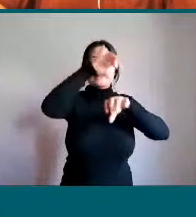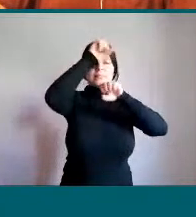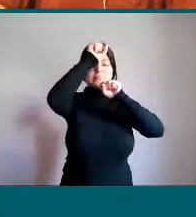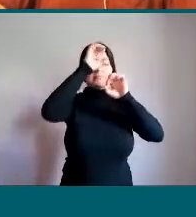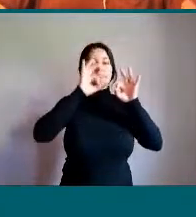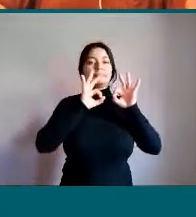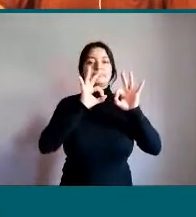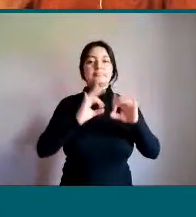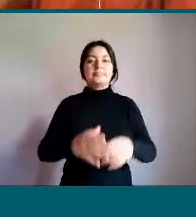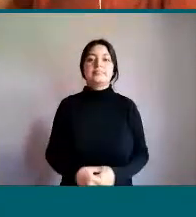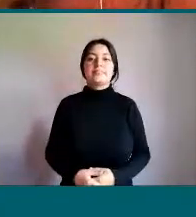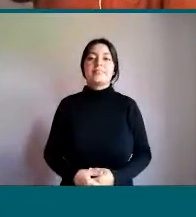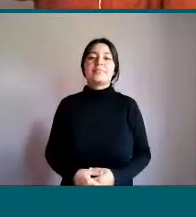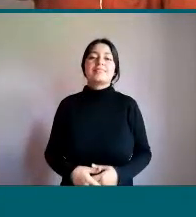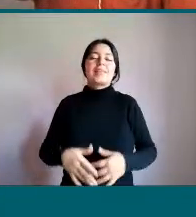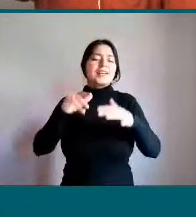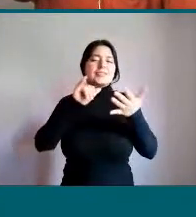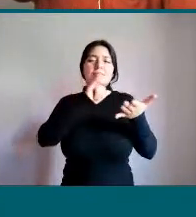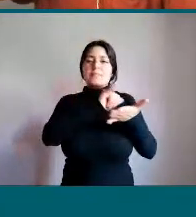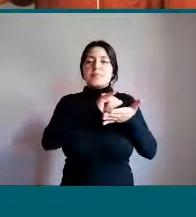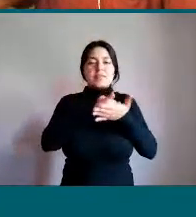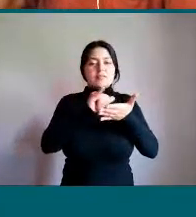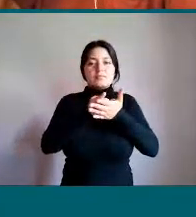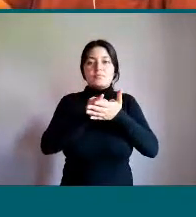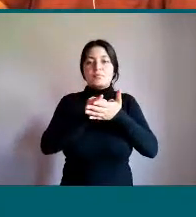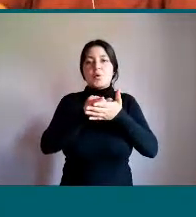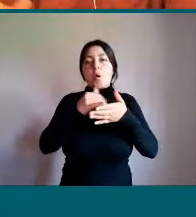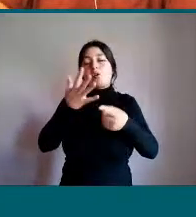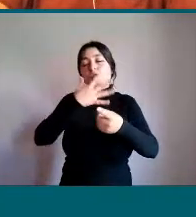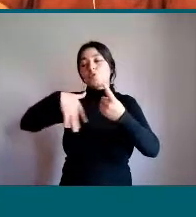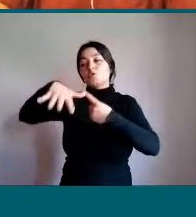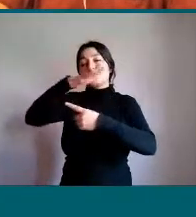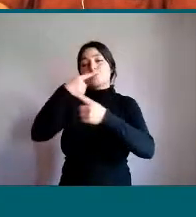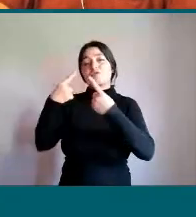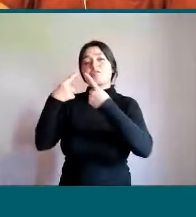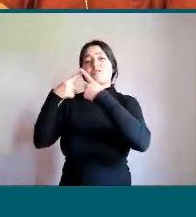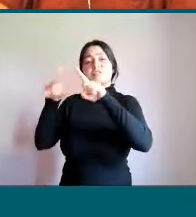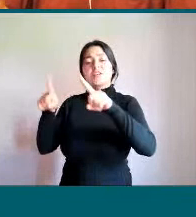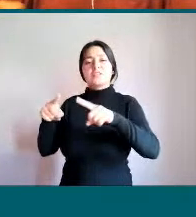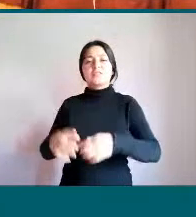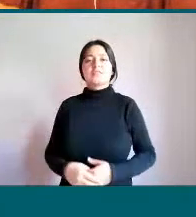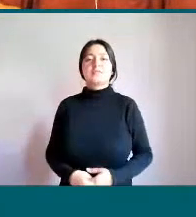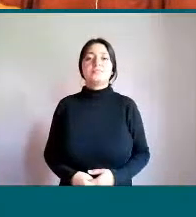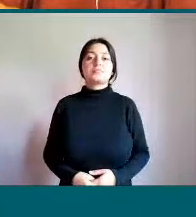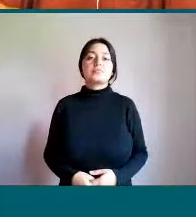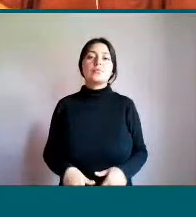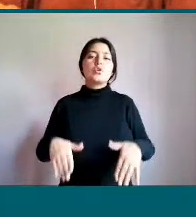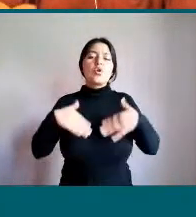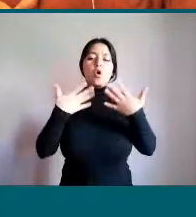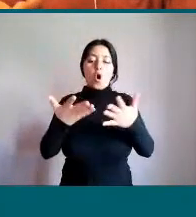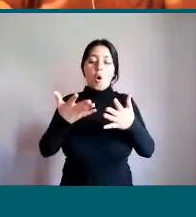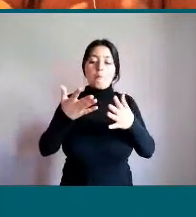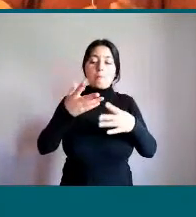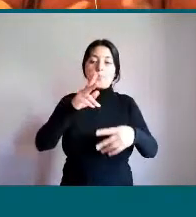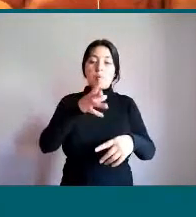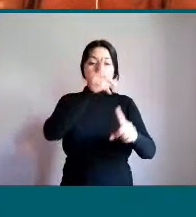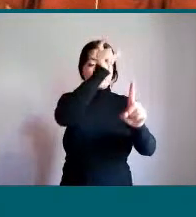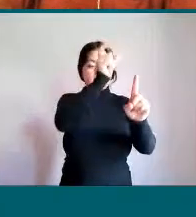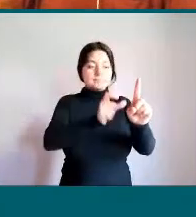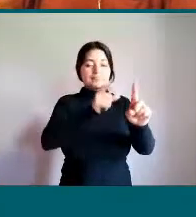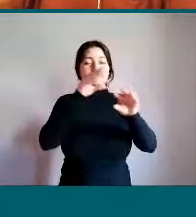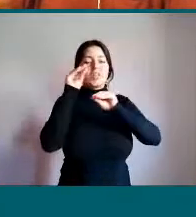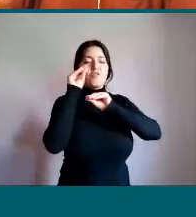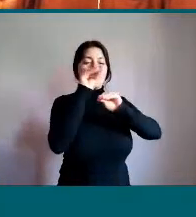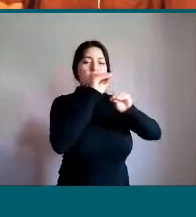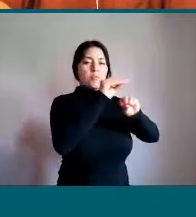Básicamente es que es lo mismo, lo único que tenemos un contexto diferente, cómo conseguimos personalizar el aprendizaje. Vamos, estoy